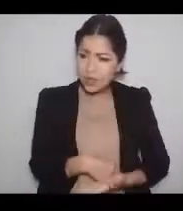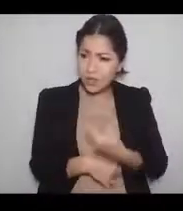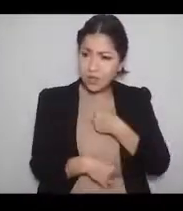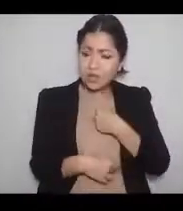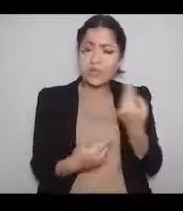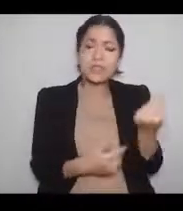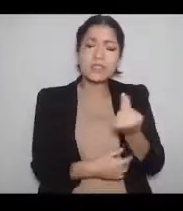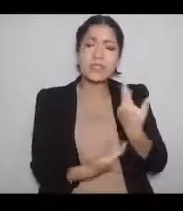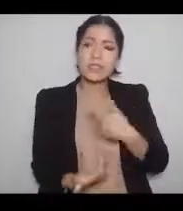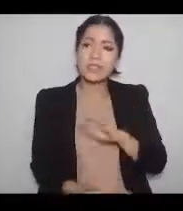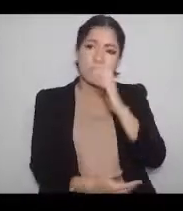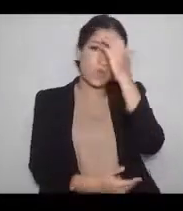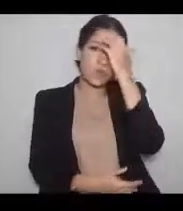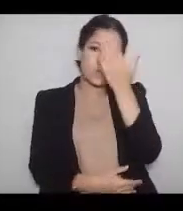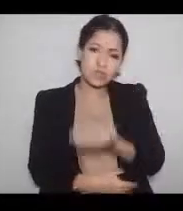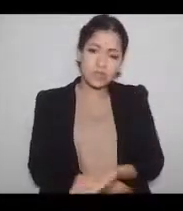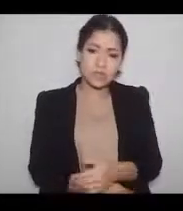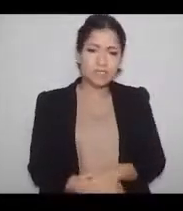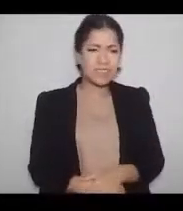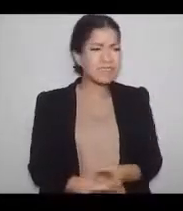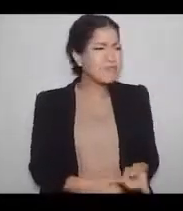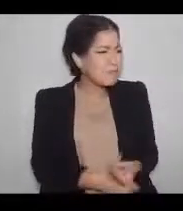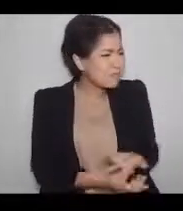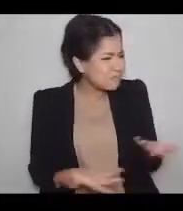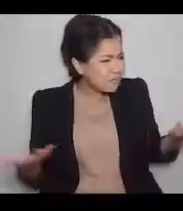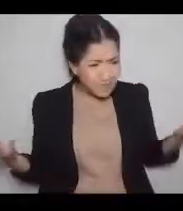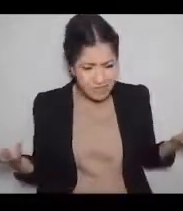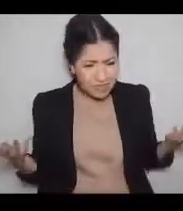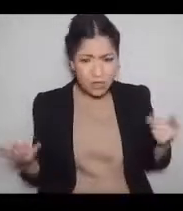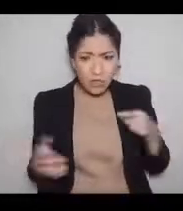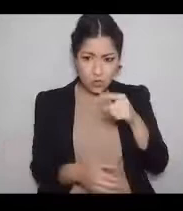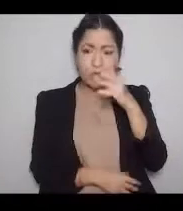lo suficientemente marginal para ser respetado.